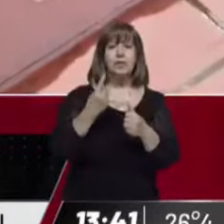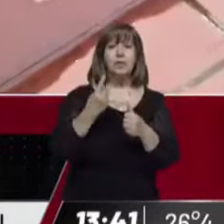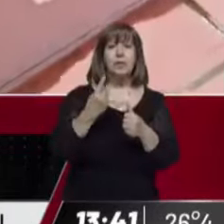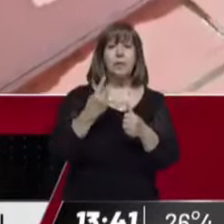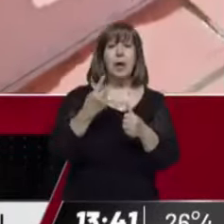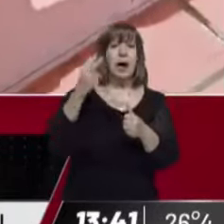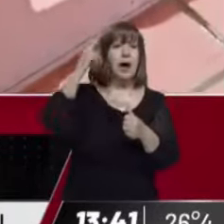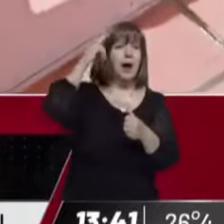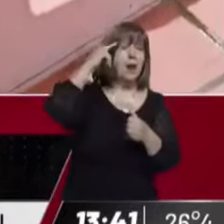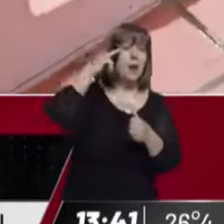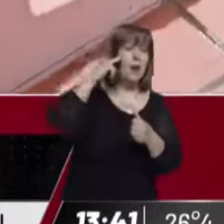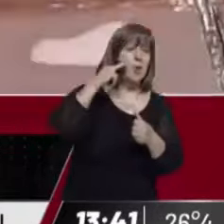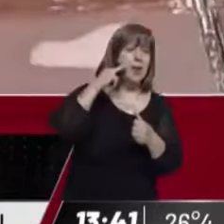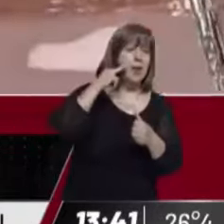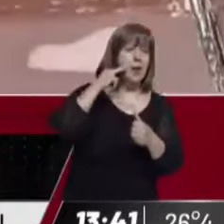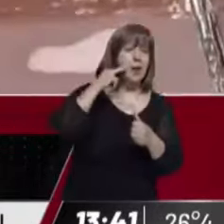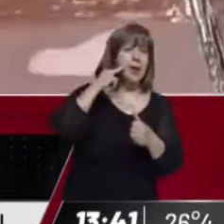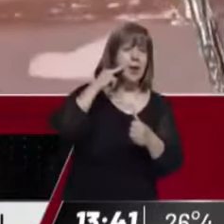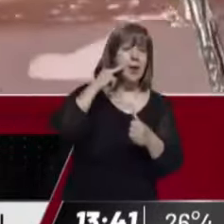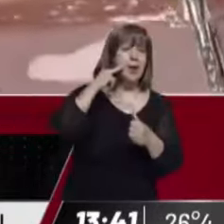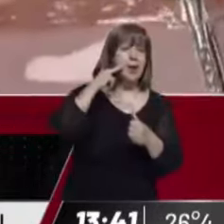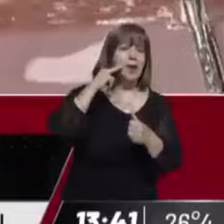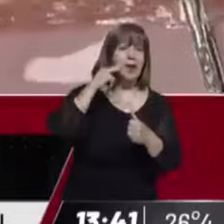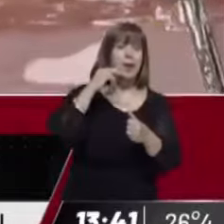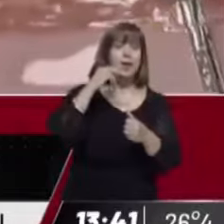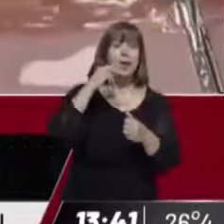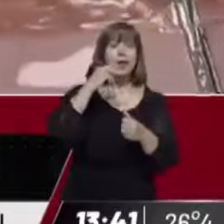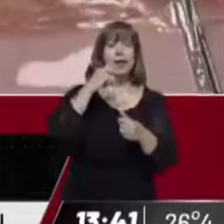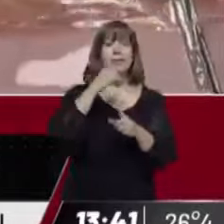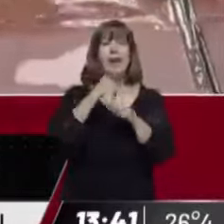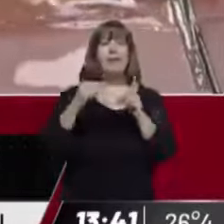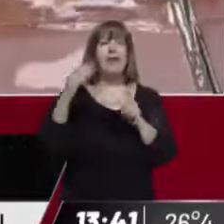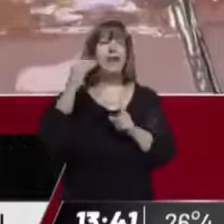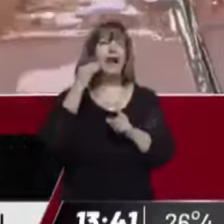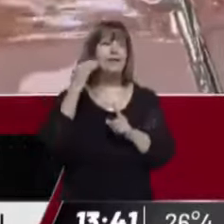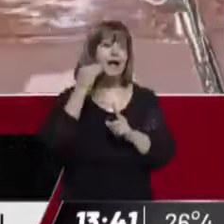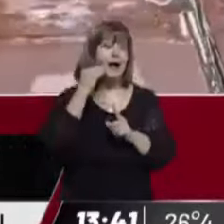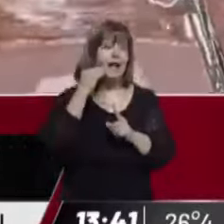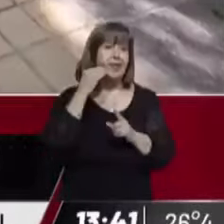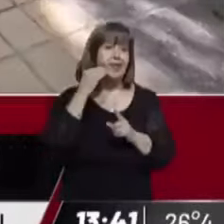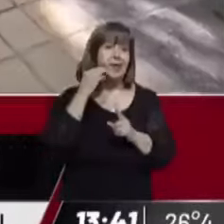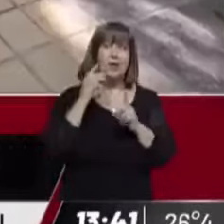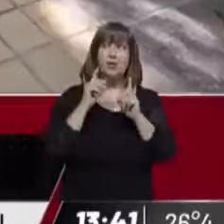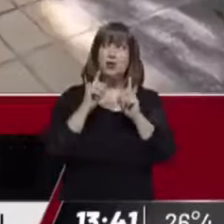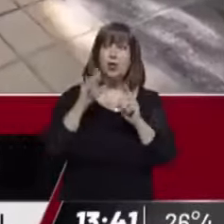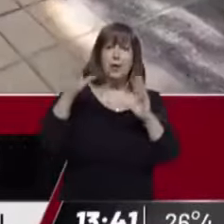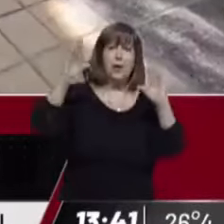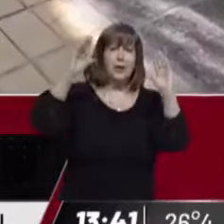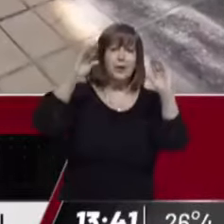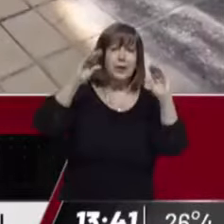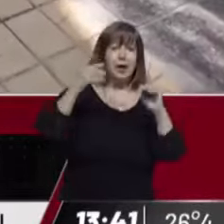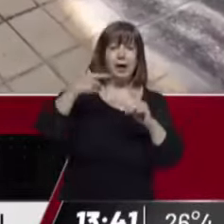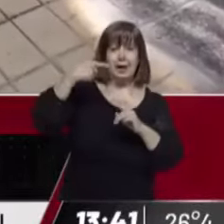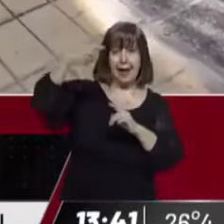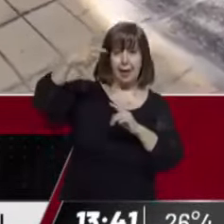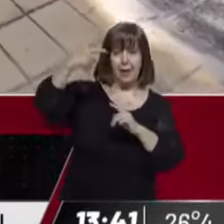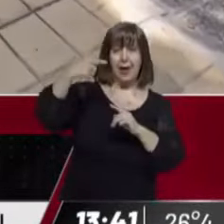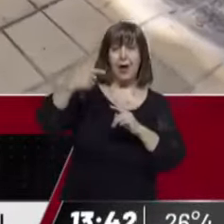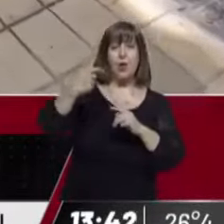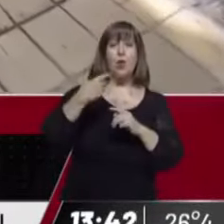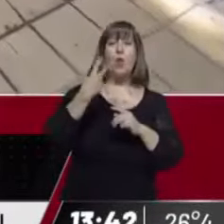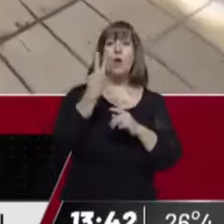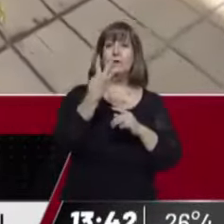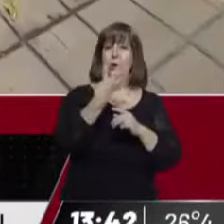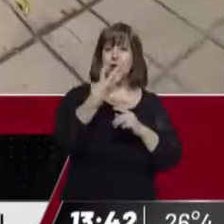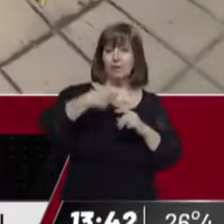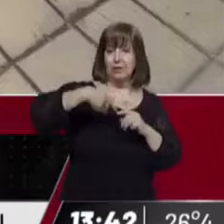las 9:35 de la tarde. Me parece que a esa hora todavía está de día aquí en la ciudad. Fue así, la cámara lo registró, pasó 4 veces, pasó